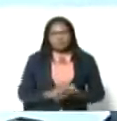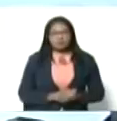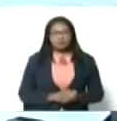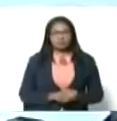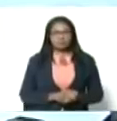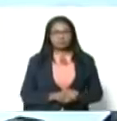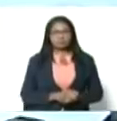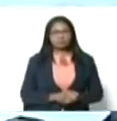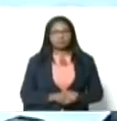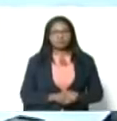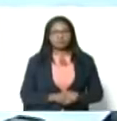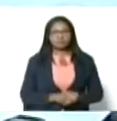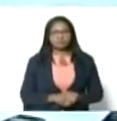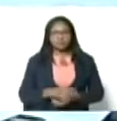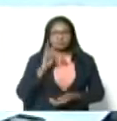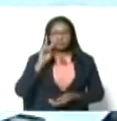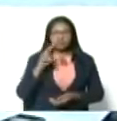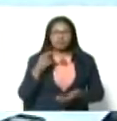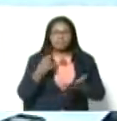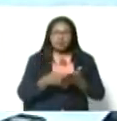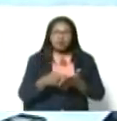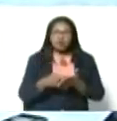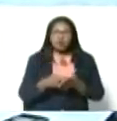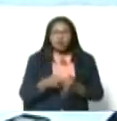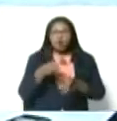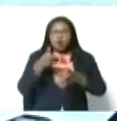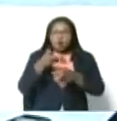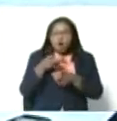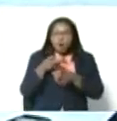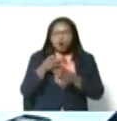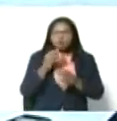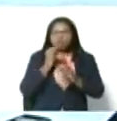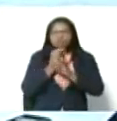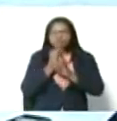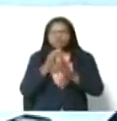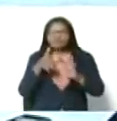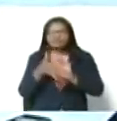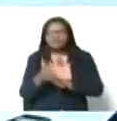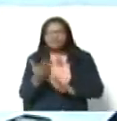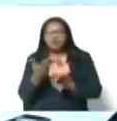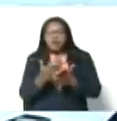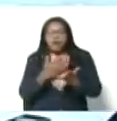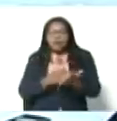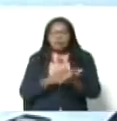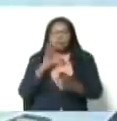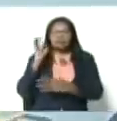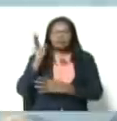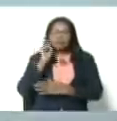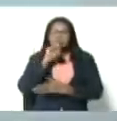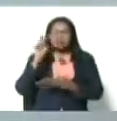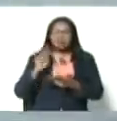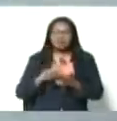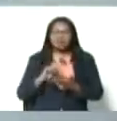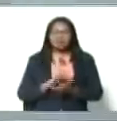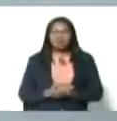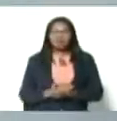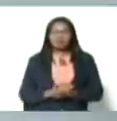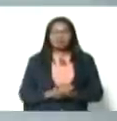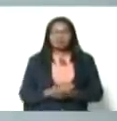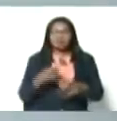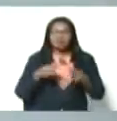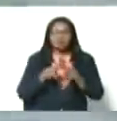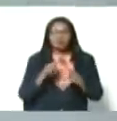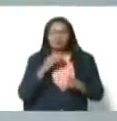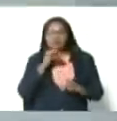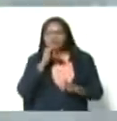esto que usted ve acá es un sistema de cobro electrónico que usted ya había anunciado previamente en la Asamblea Nacional con motivo de su memoria y cuenta,